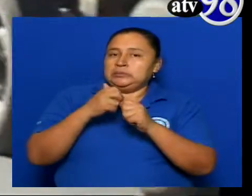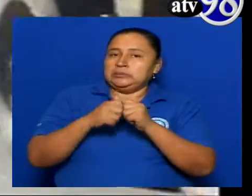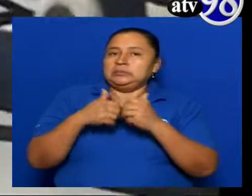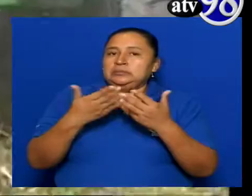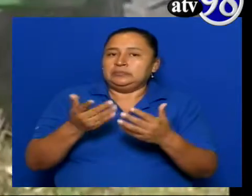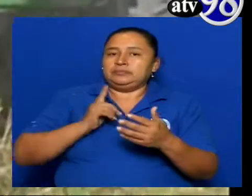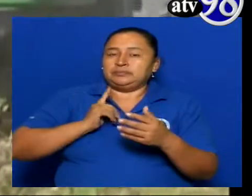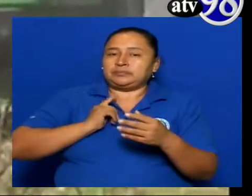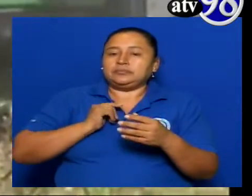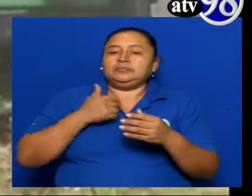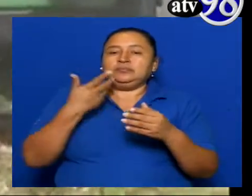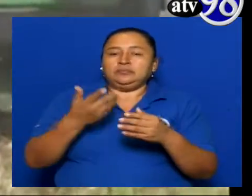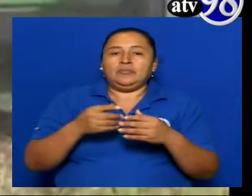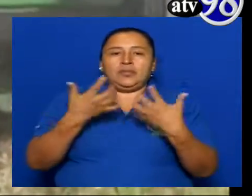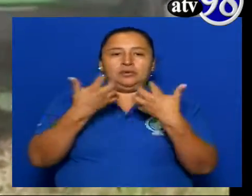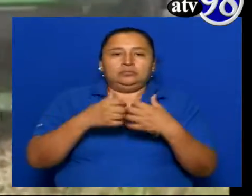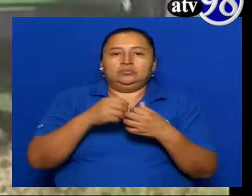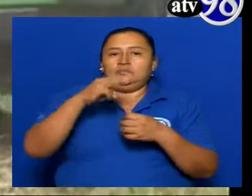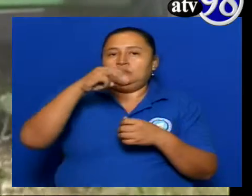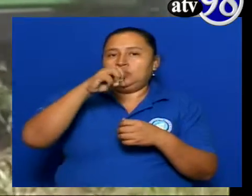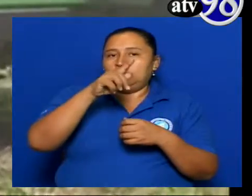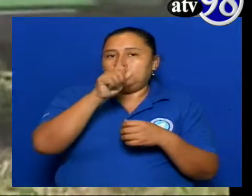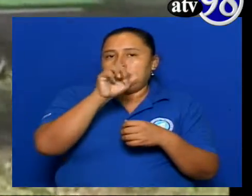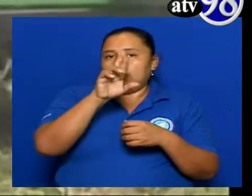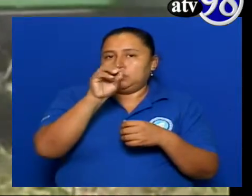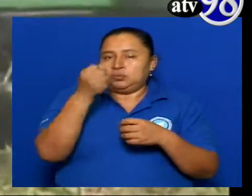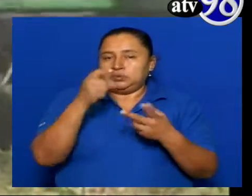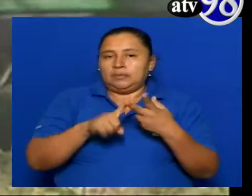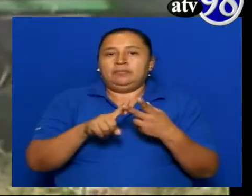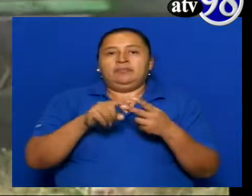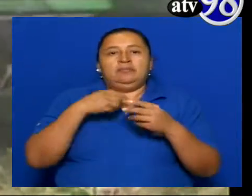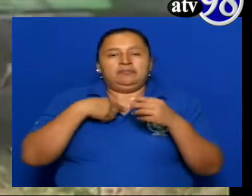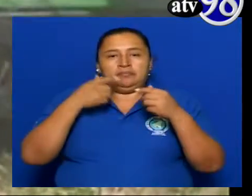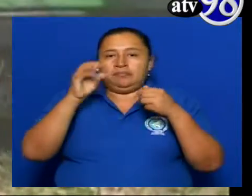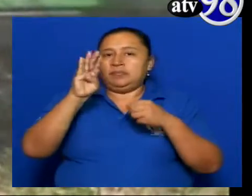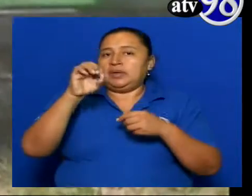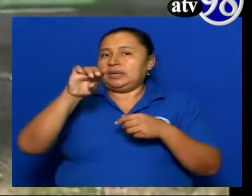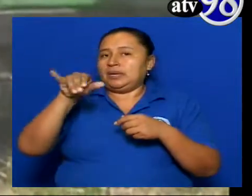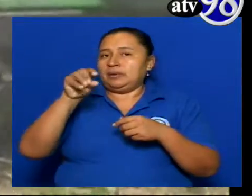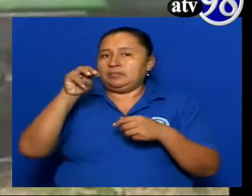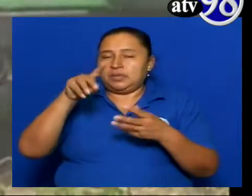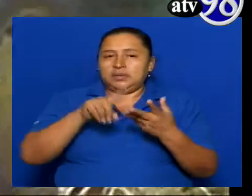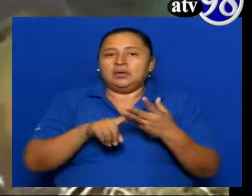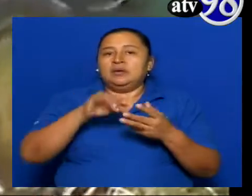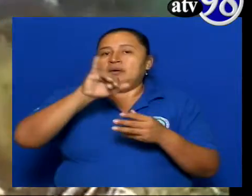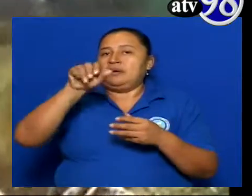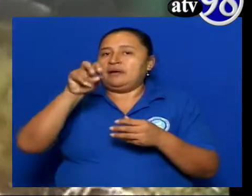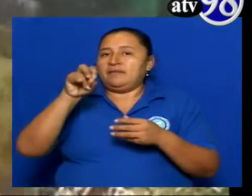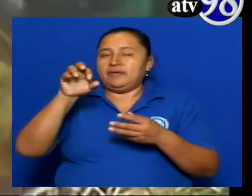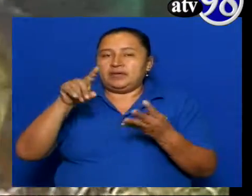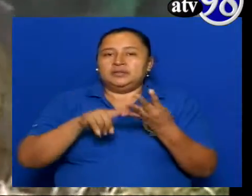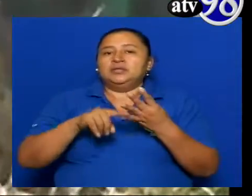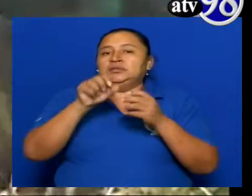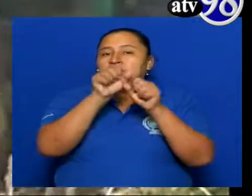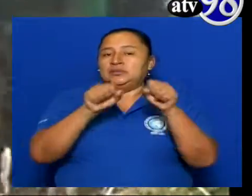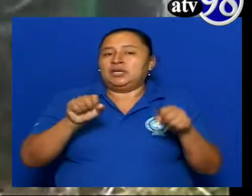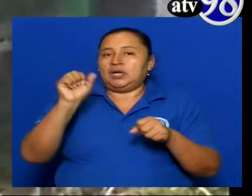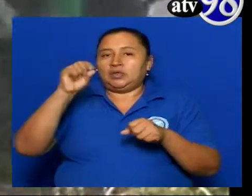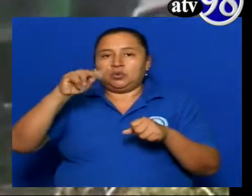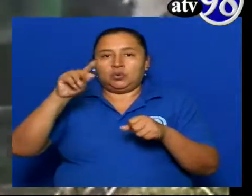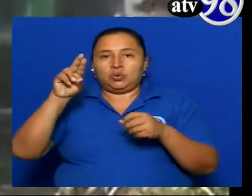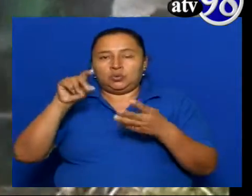de los ingenios Monte Rosa, Benjamín Celedón, Javier Guerra, San Antonio Faiza, San